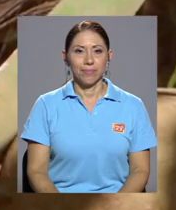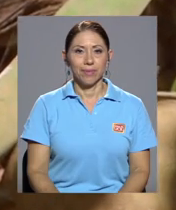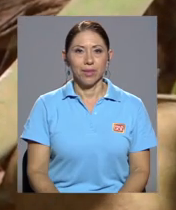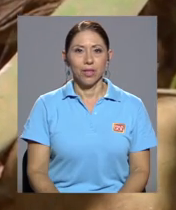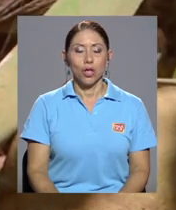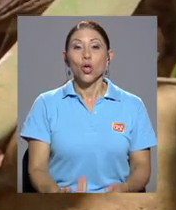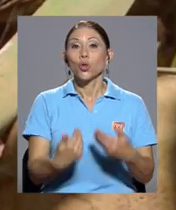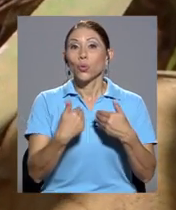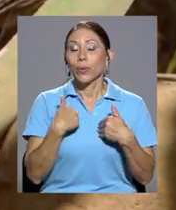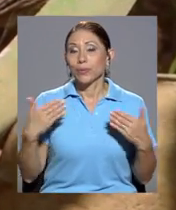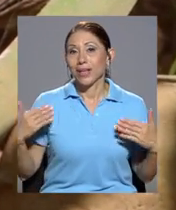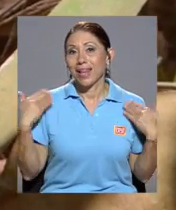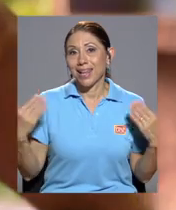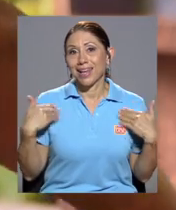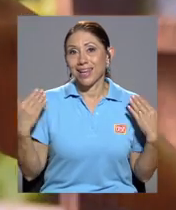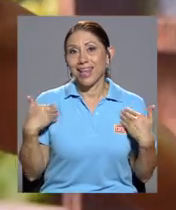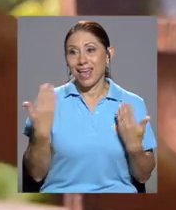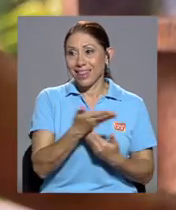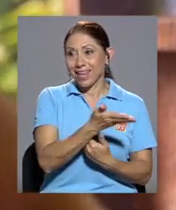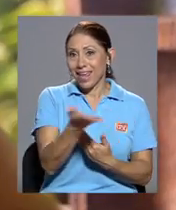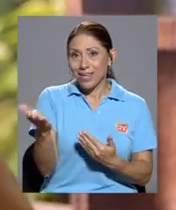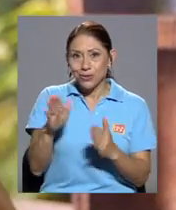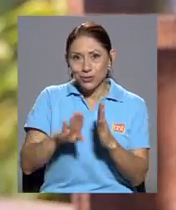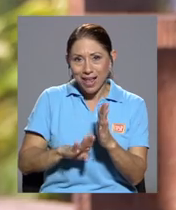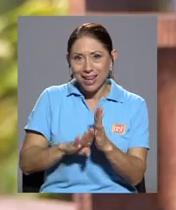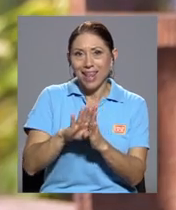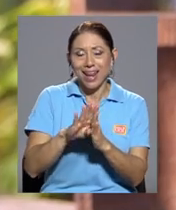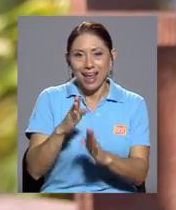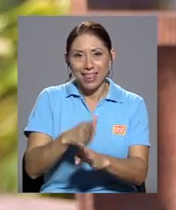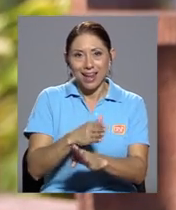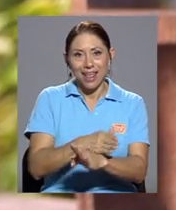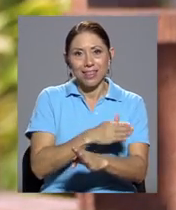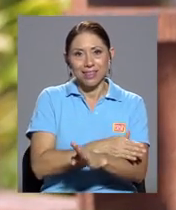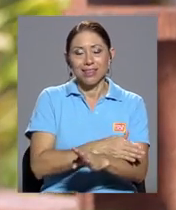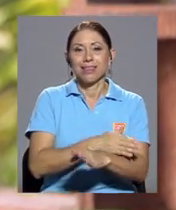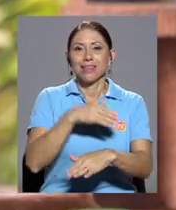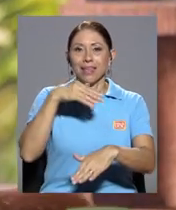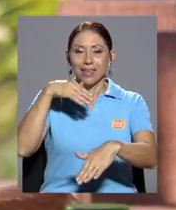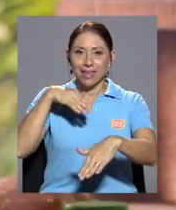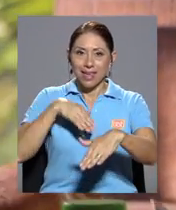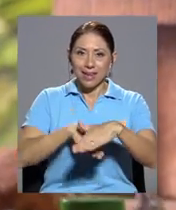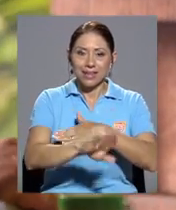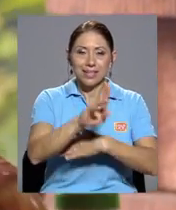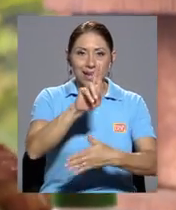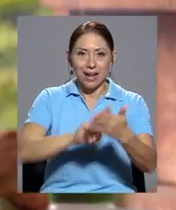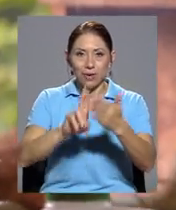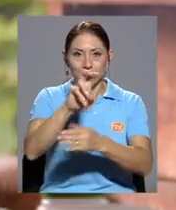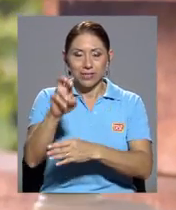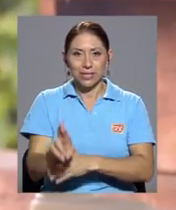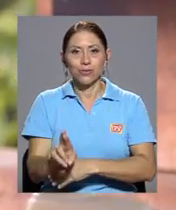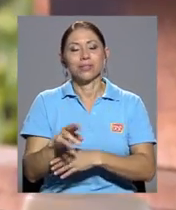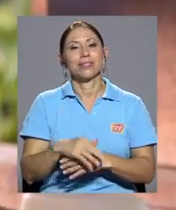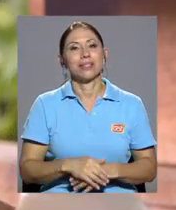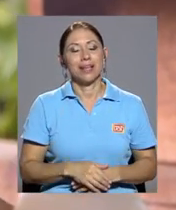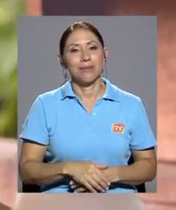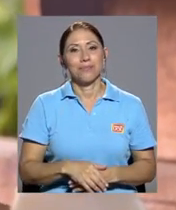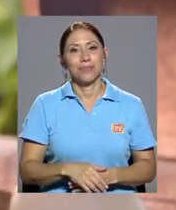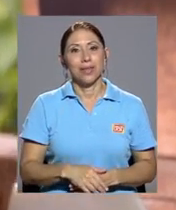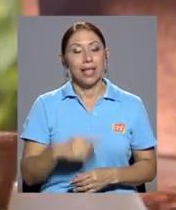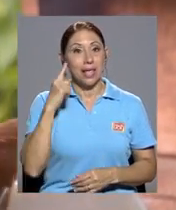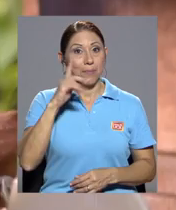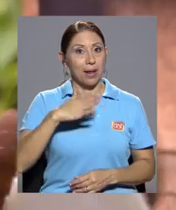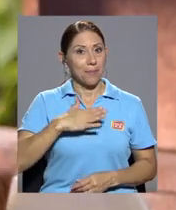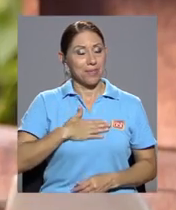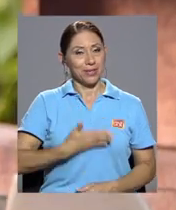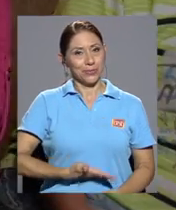tuvimos la alegría de que salieran adelante e ingresarán a la universidad de costa rica y